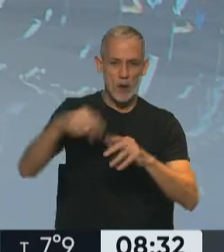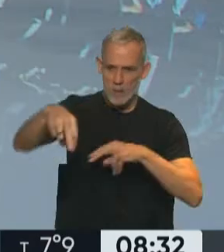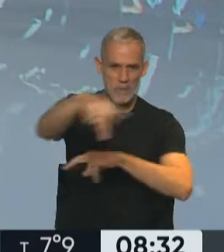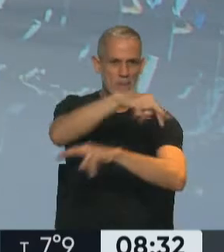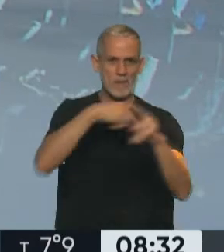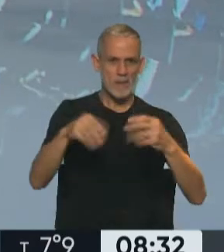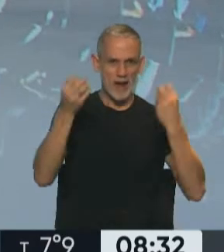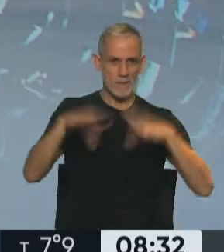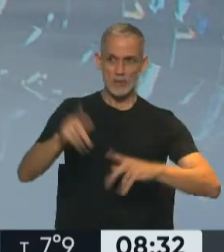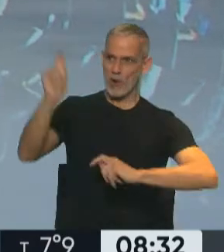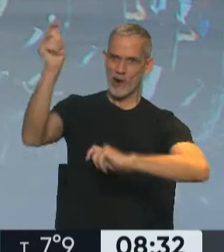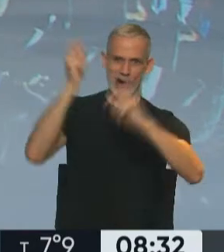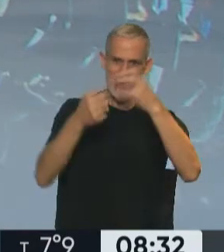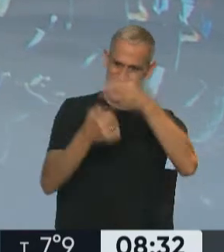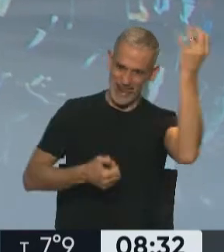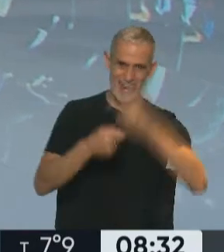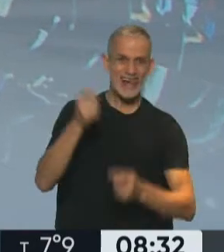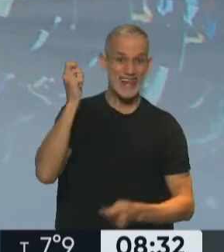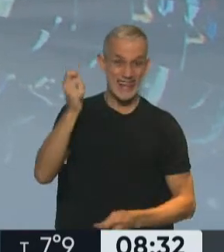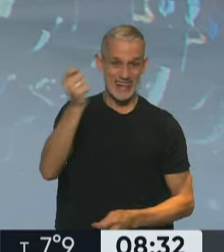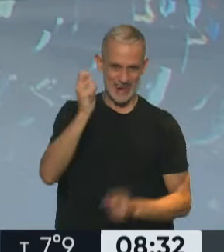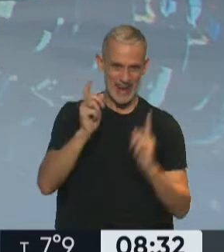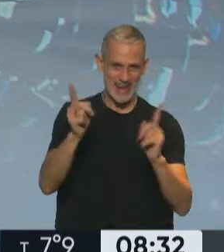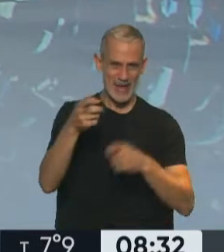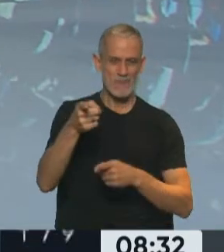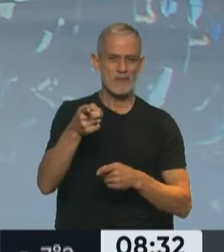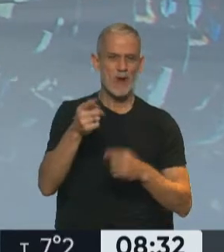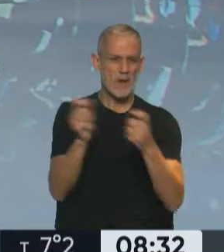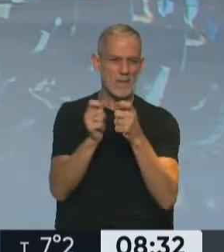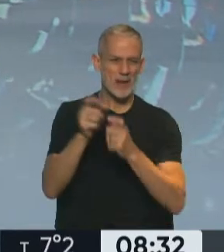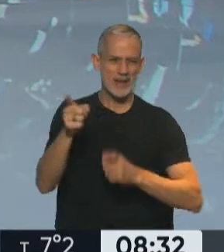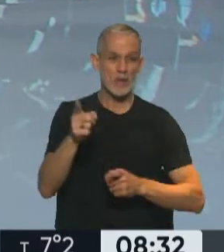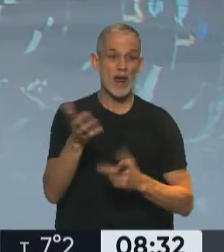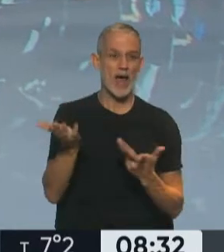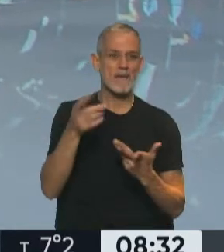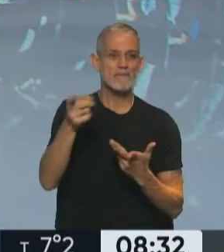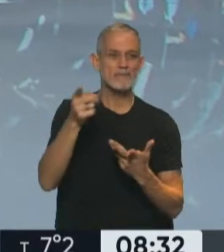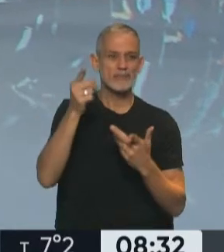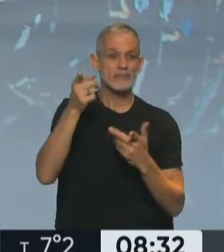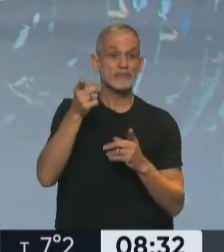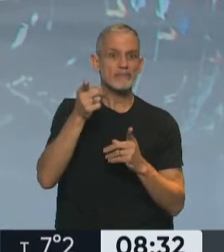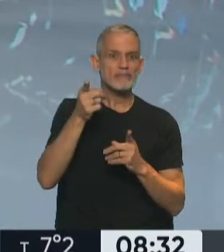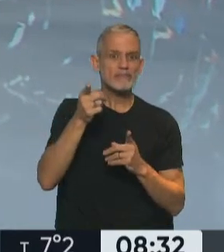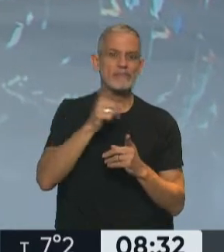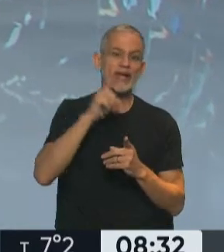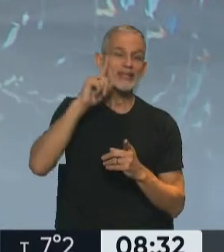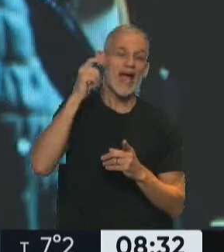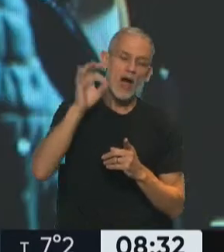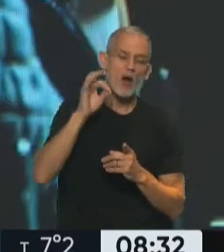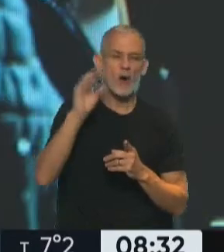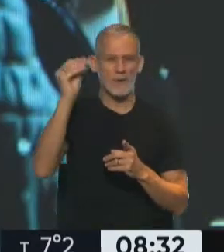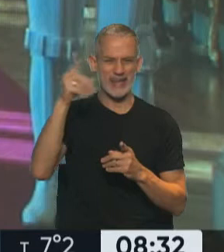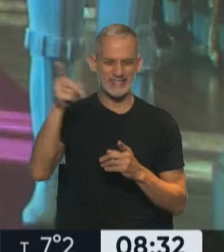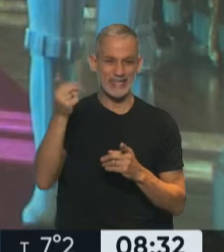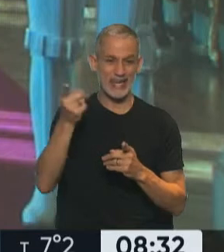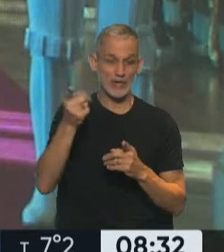dándole inicio. Hasta el director se subió con un sable láser. Director, un director brasileño, Thiago Tiberio.